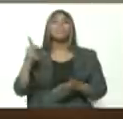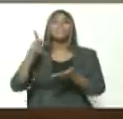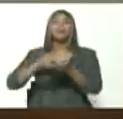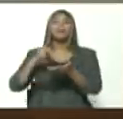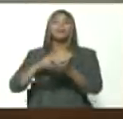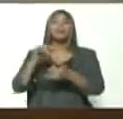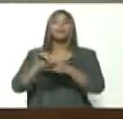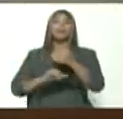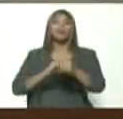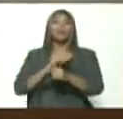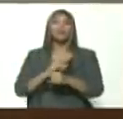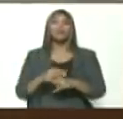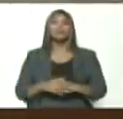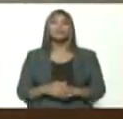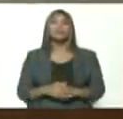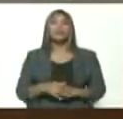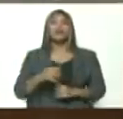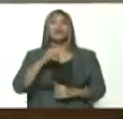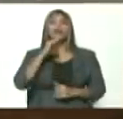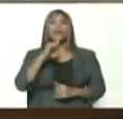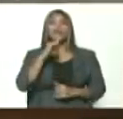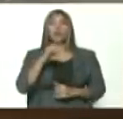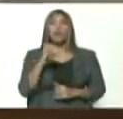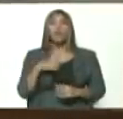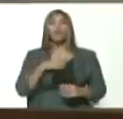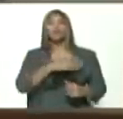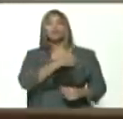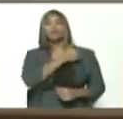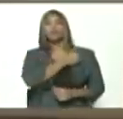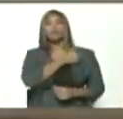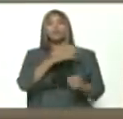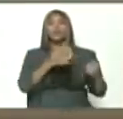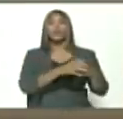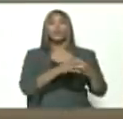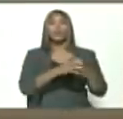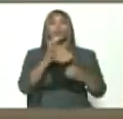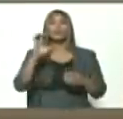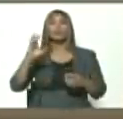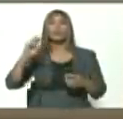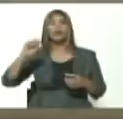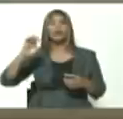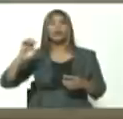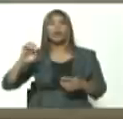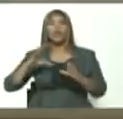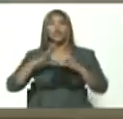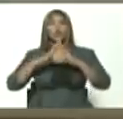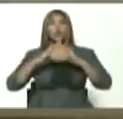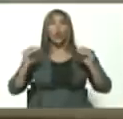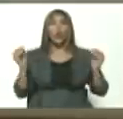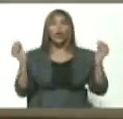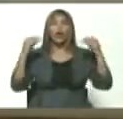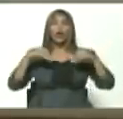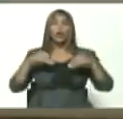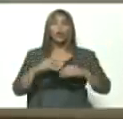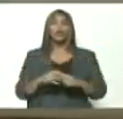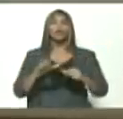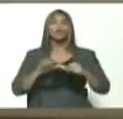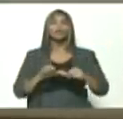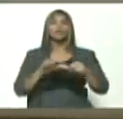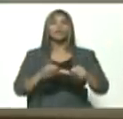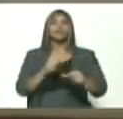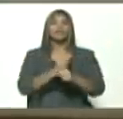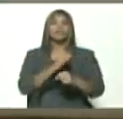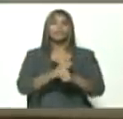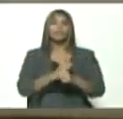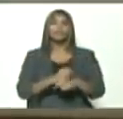han mencionado las autoridades del Consejo Nacional Electoral. Ya tienen todo previsto, se han declarado en sesión permanente